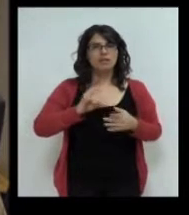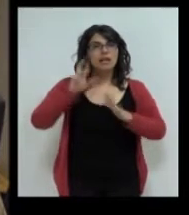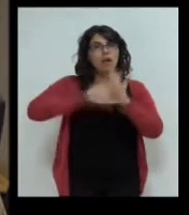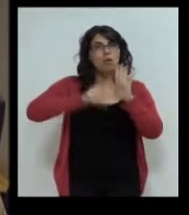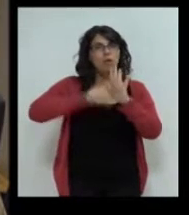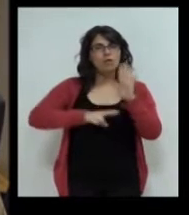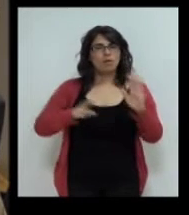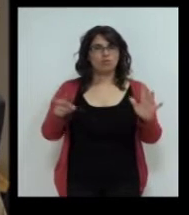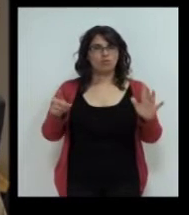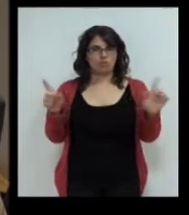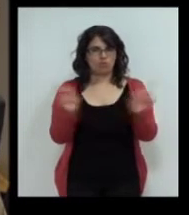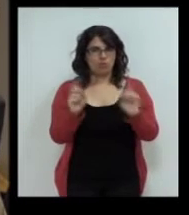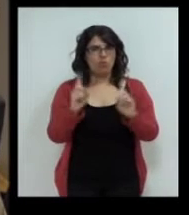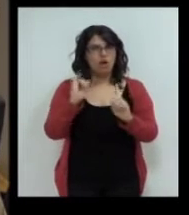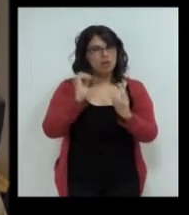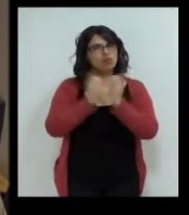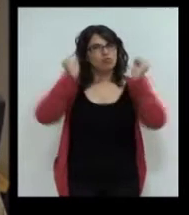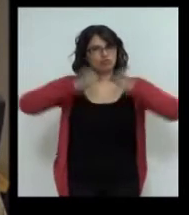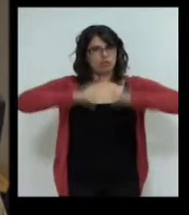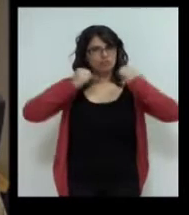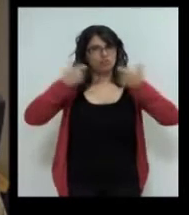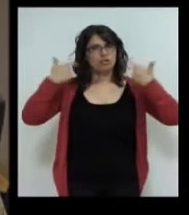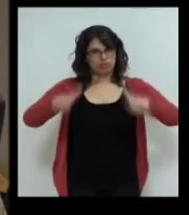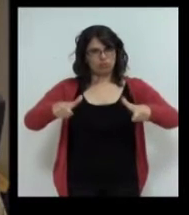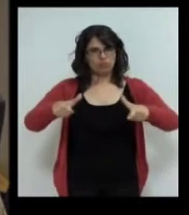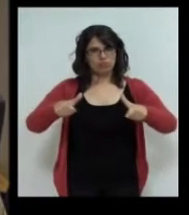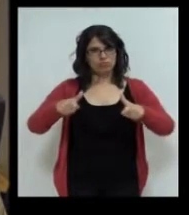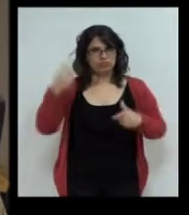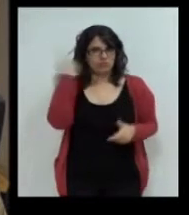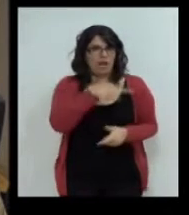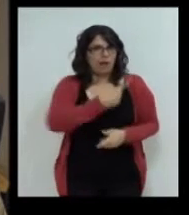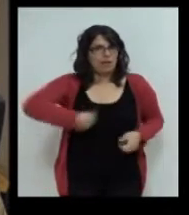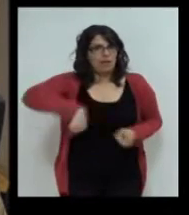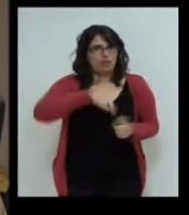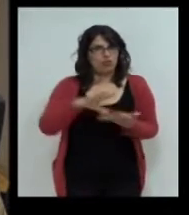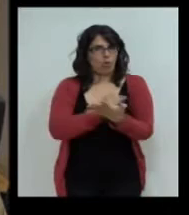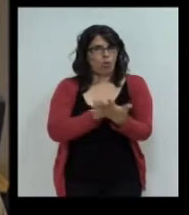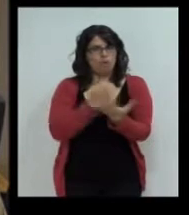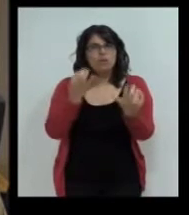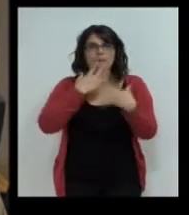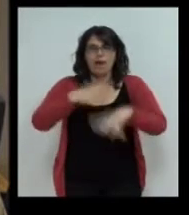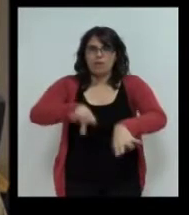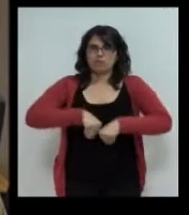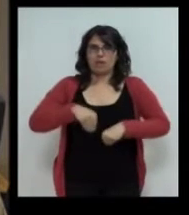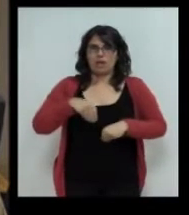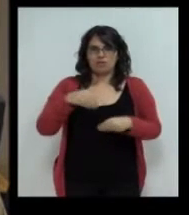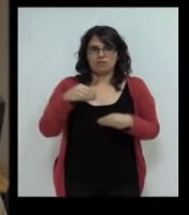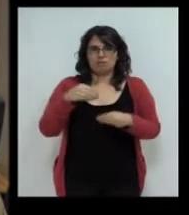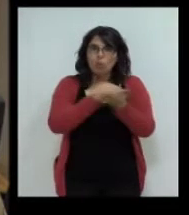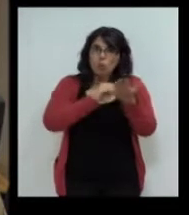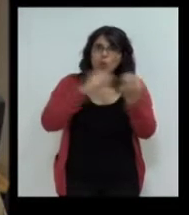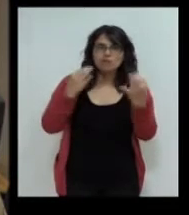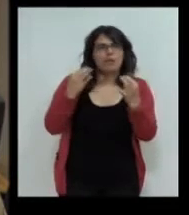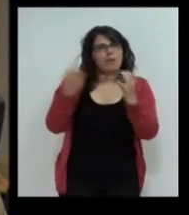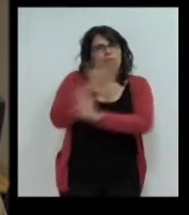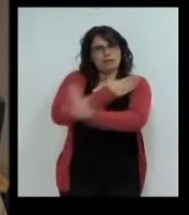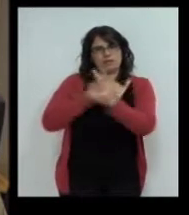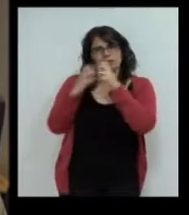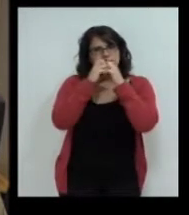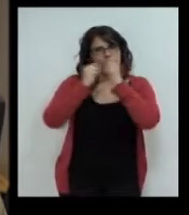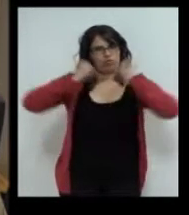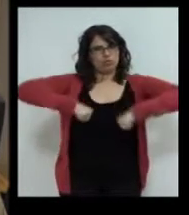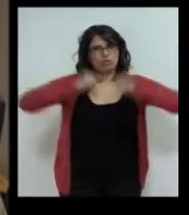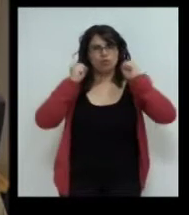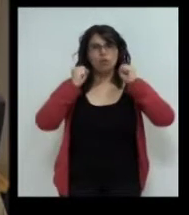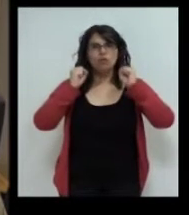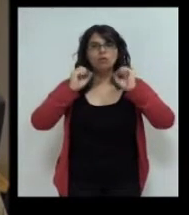regulación, sino que existe un consenso del sector, esto se sabe, y que se adopten por consenso las soluciones, pero se